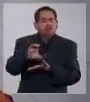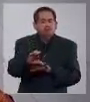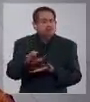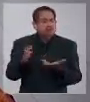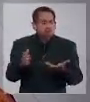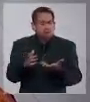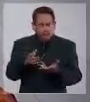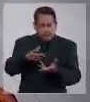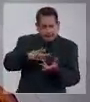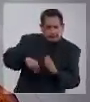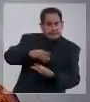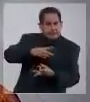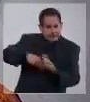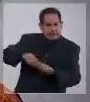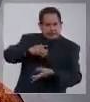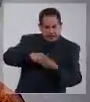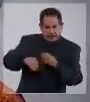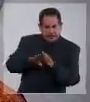renovables,